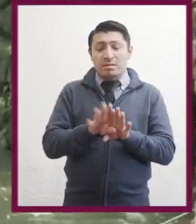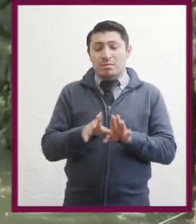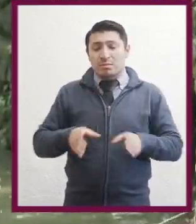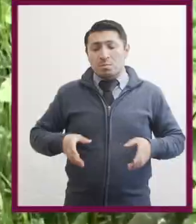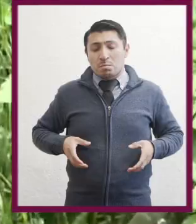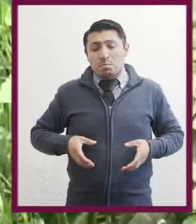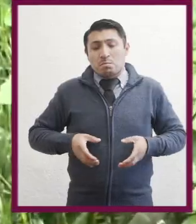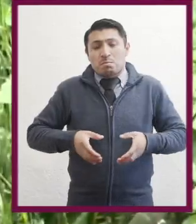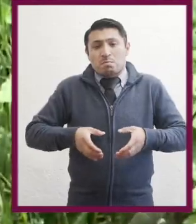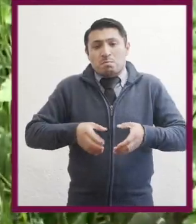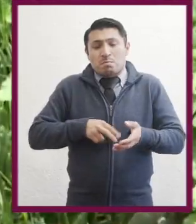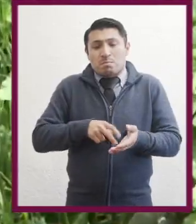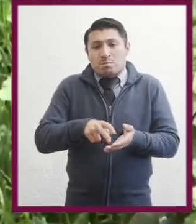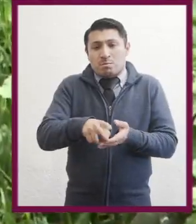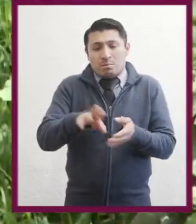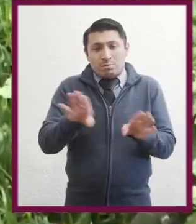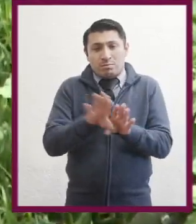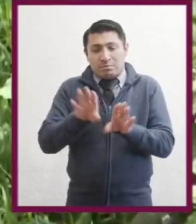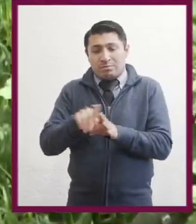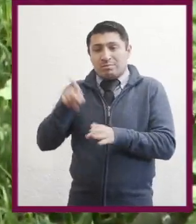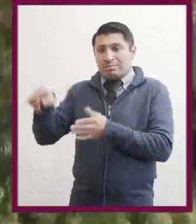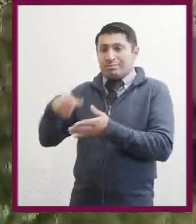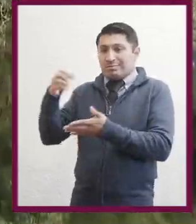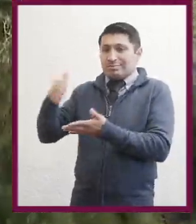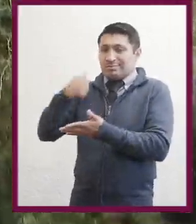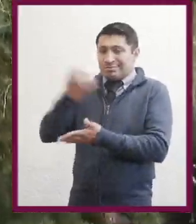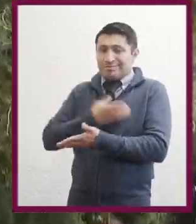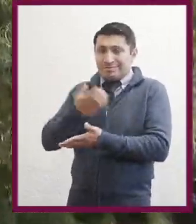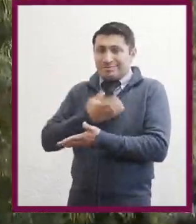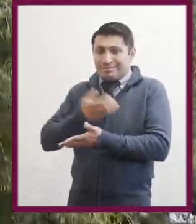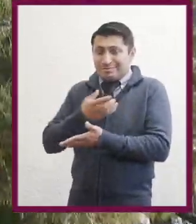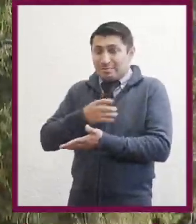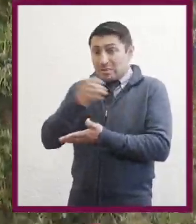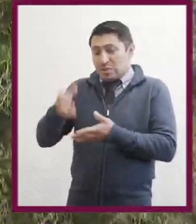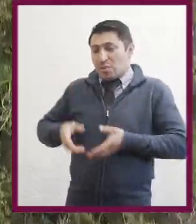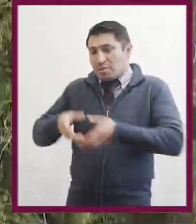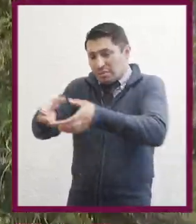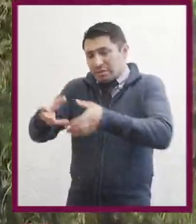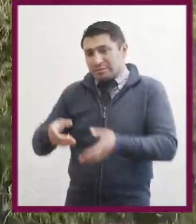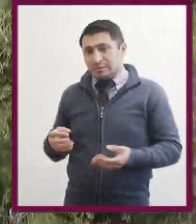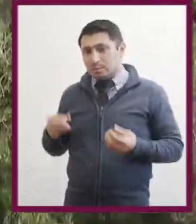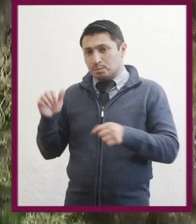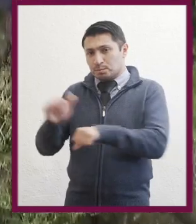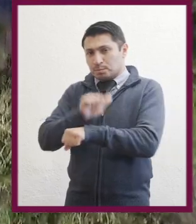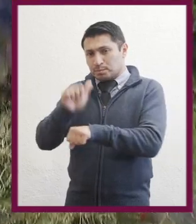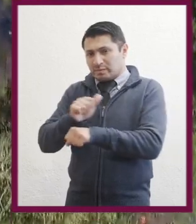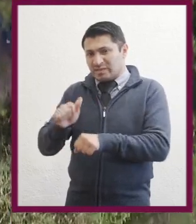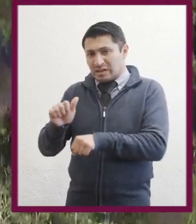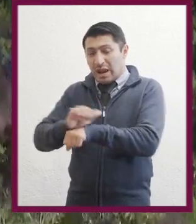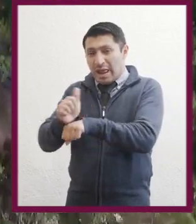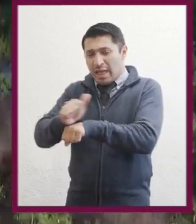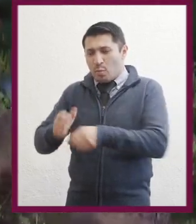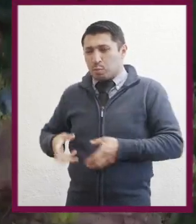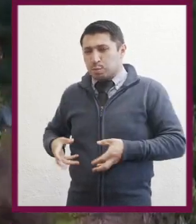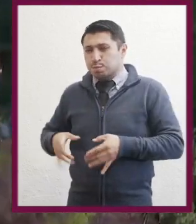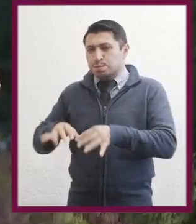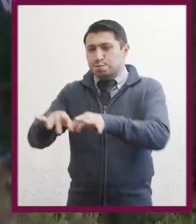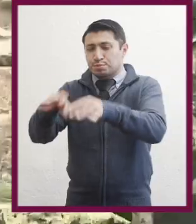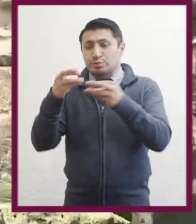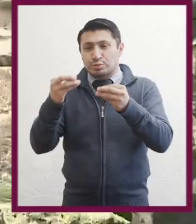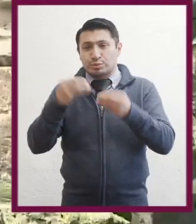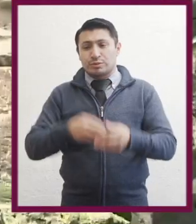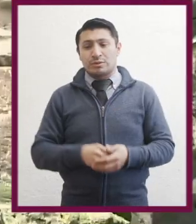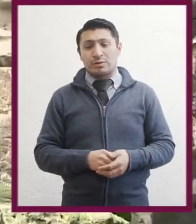su presencia da vida a un breve andador que contrasta con el tráfico cotidiano que fluye a unos metros.